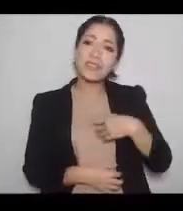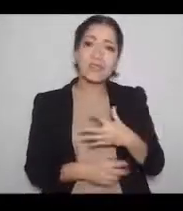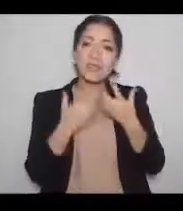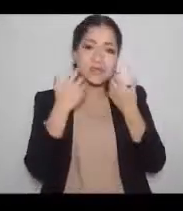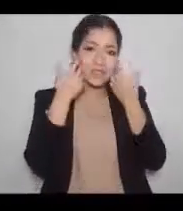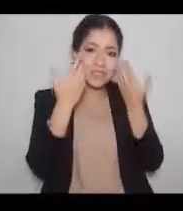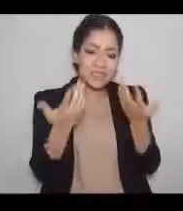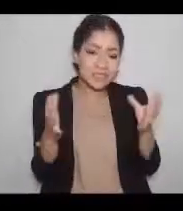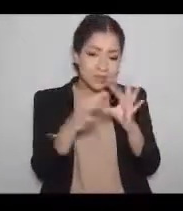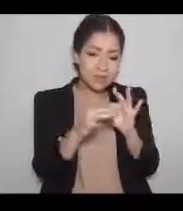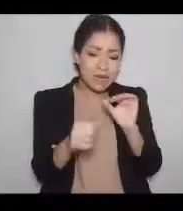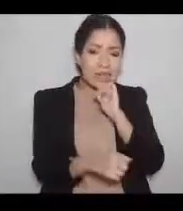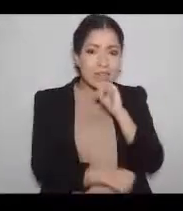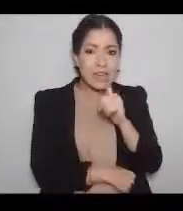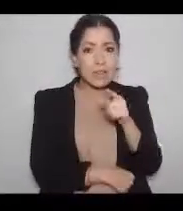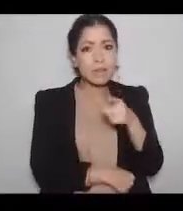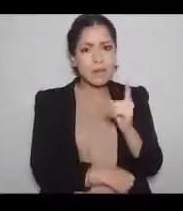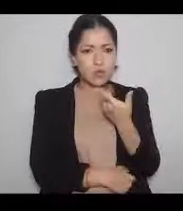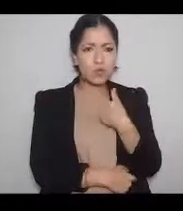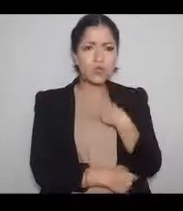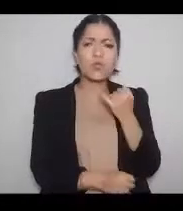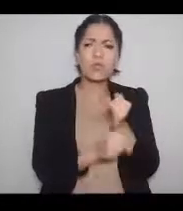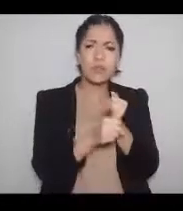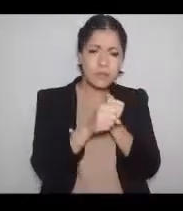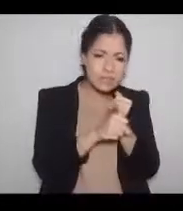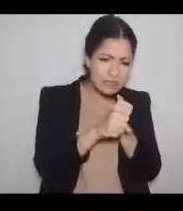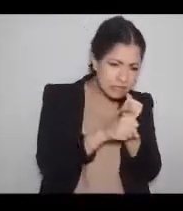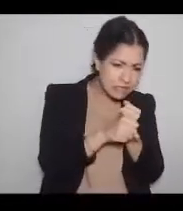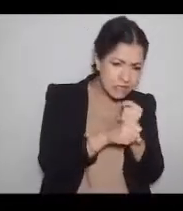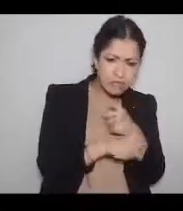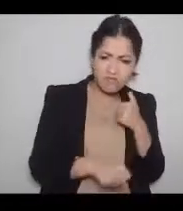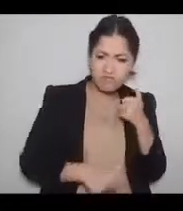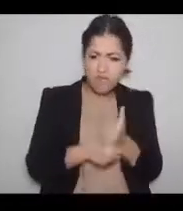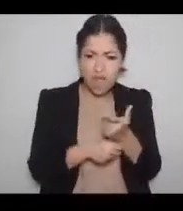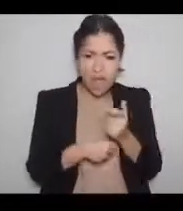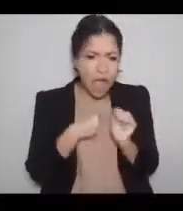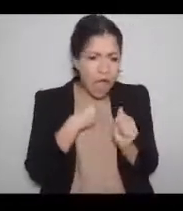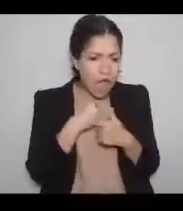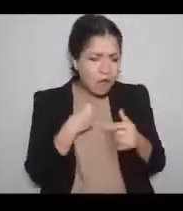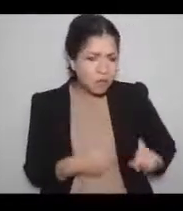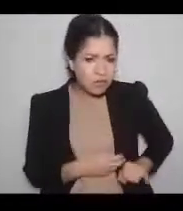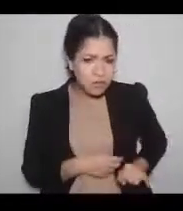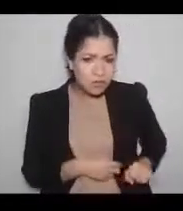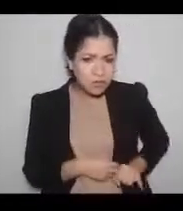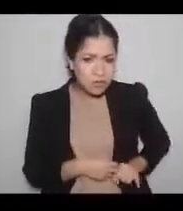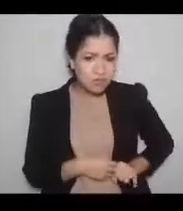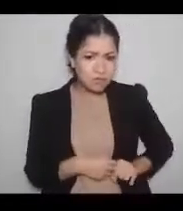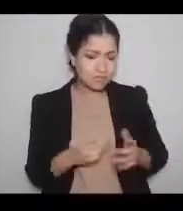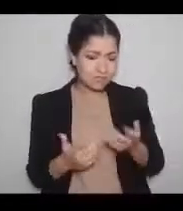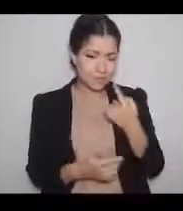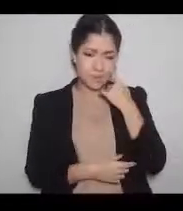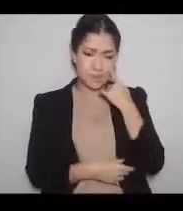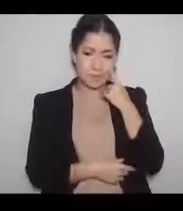William Harvey descifró el sistema de la circulación de la sangre mientras Kepler analizaba las